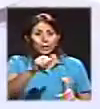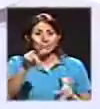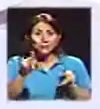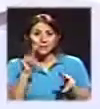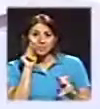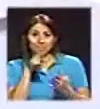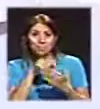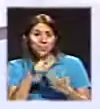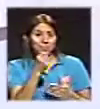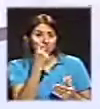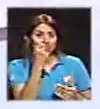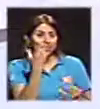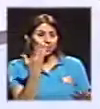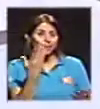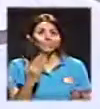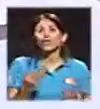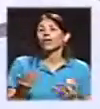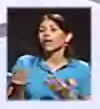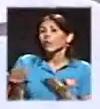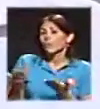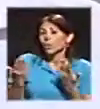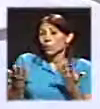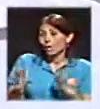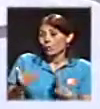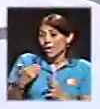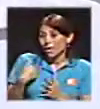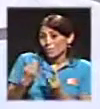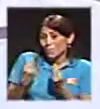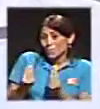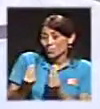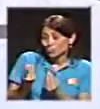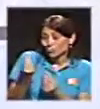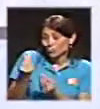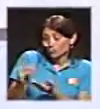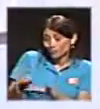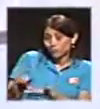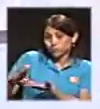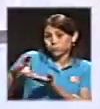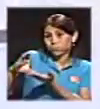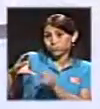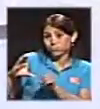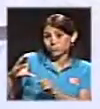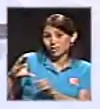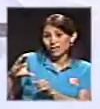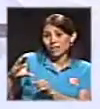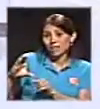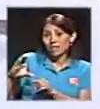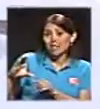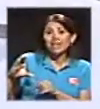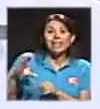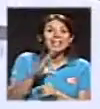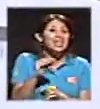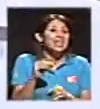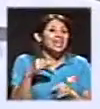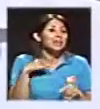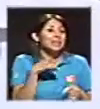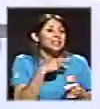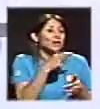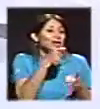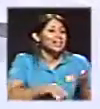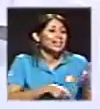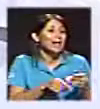el momento en que hay una cantidad de fondos a disposición para ser invertidos, uh-huh, y el principal emisor de títulos en el país es el Ministerio de